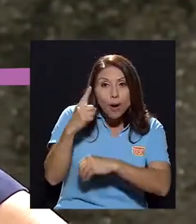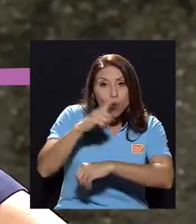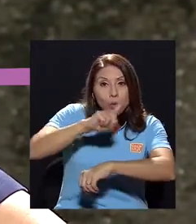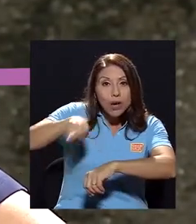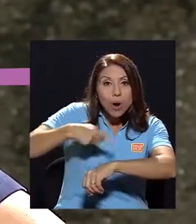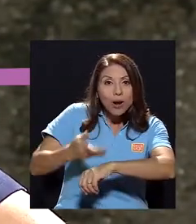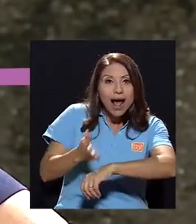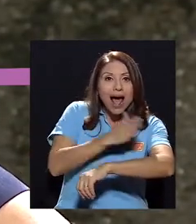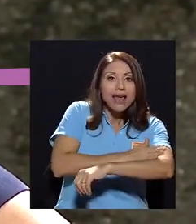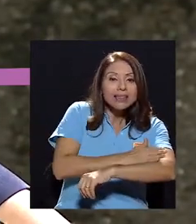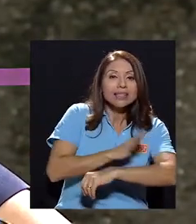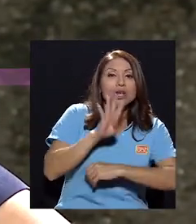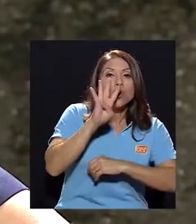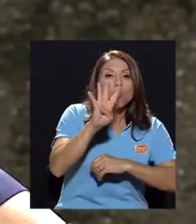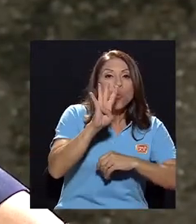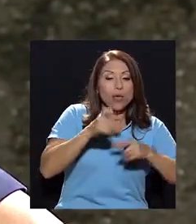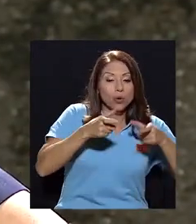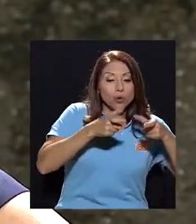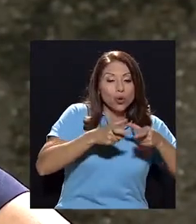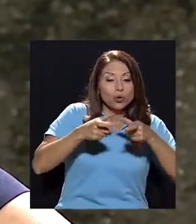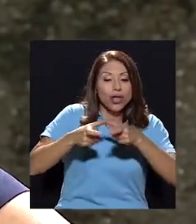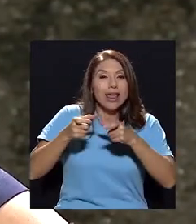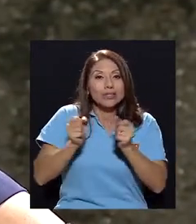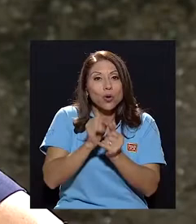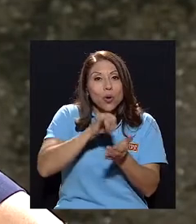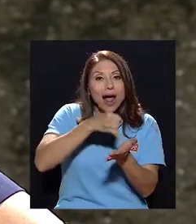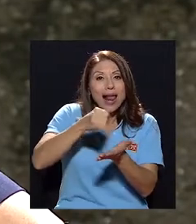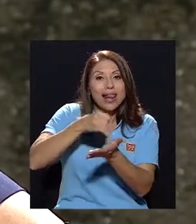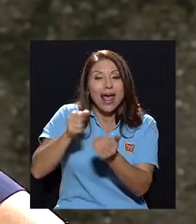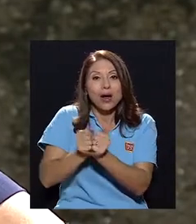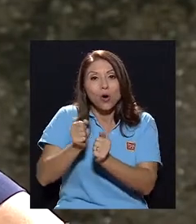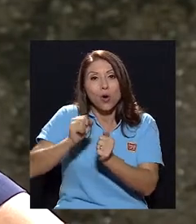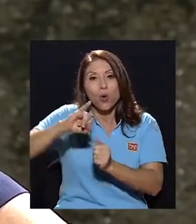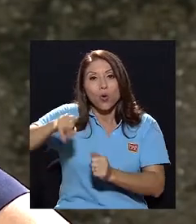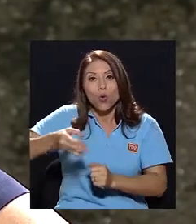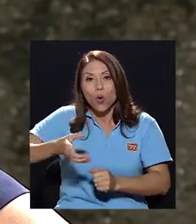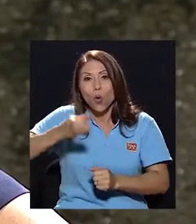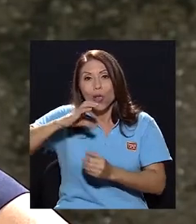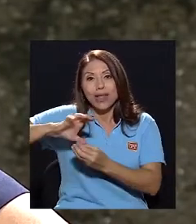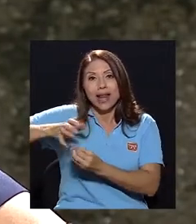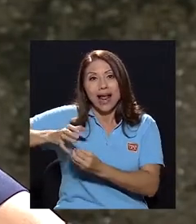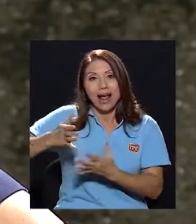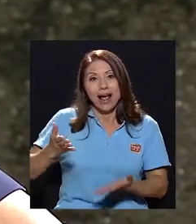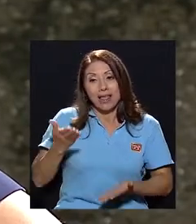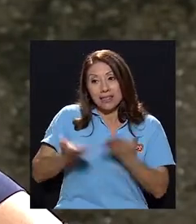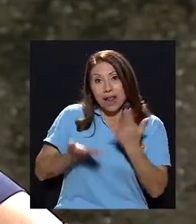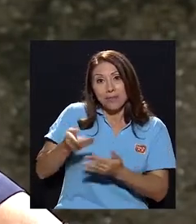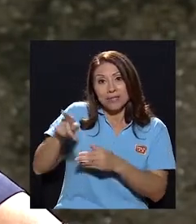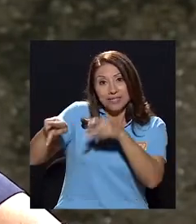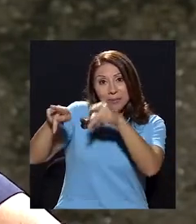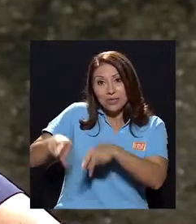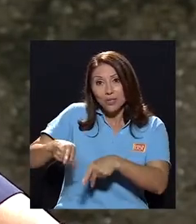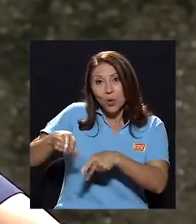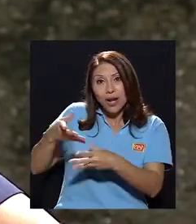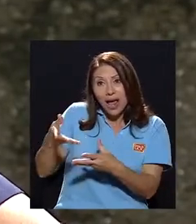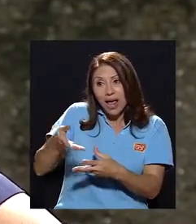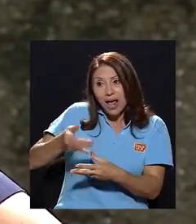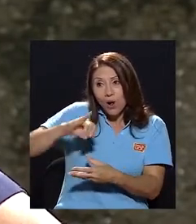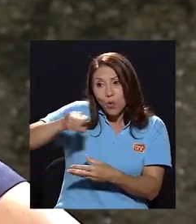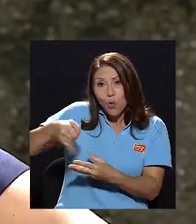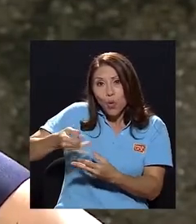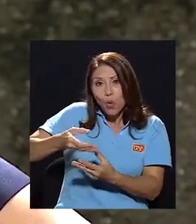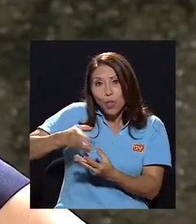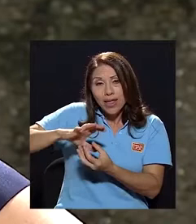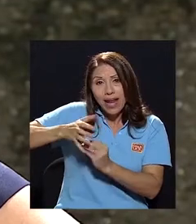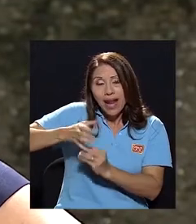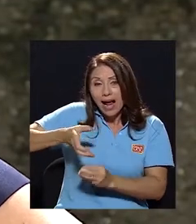antes, cómase 4 tostadas con jalea y jugo de naranja, porque resulta que la persona el jugo de naranja le da cólico, ¿verdad? Entonces,